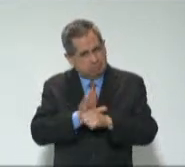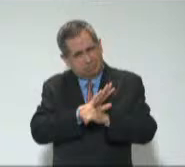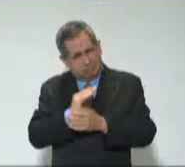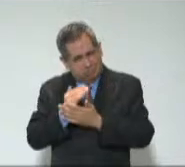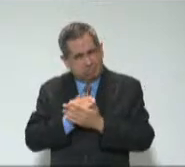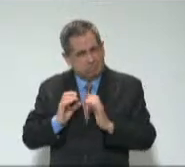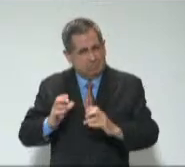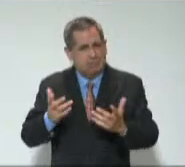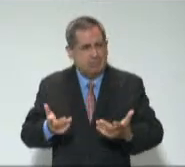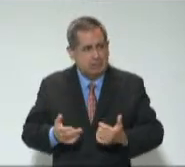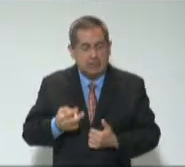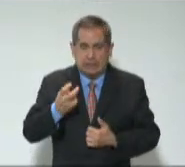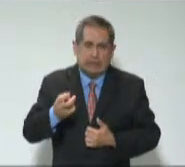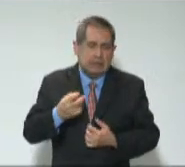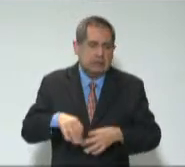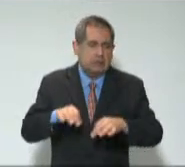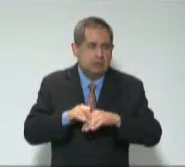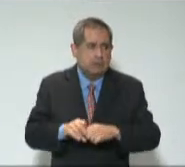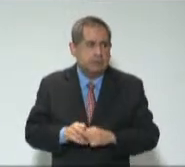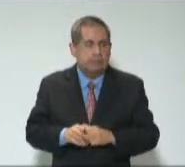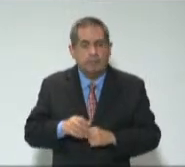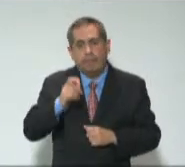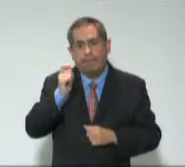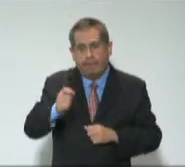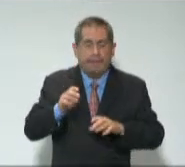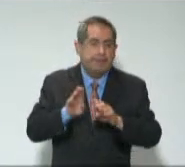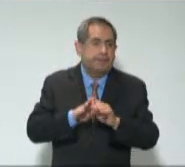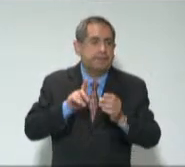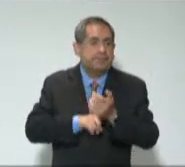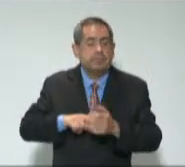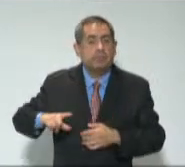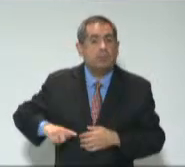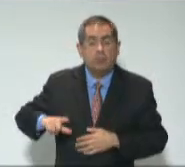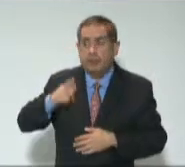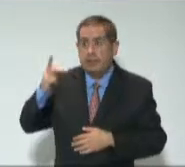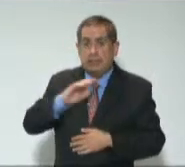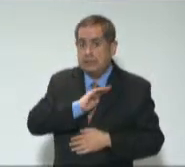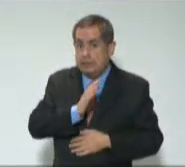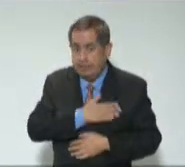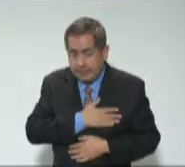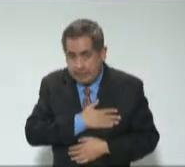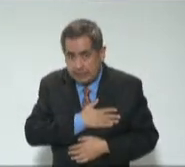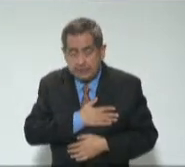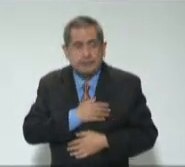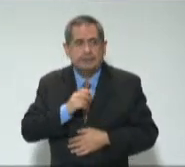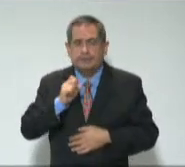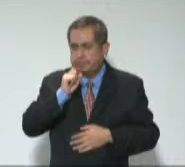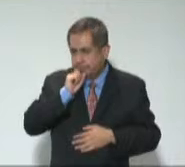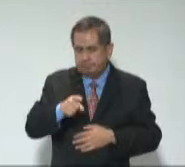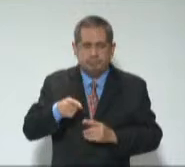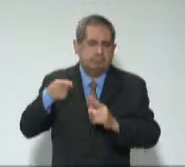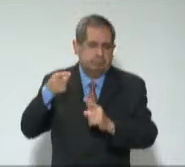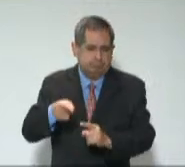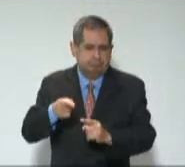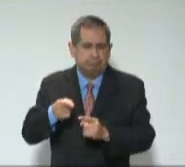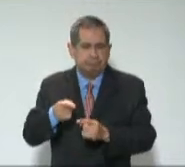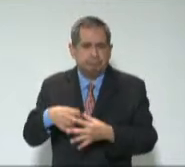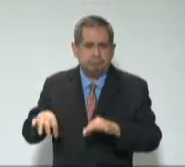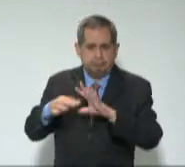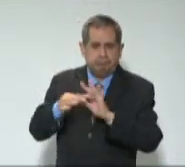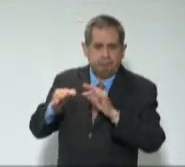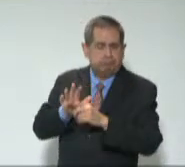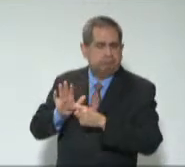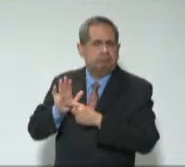en los últimos meses Y entonces bueno por ejemplo el gobierno español ha puesto también un énfasis muy muy